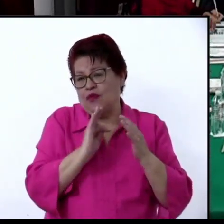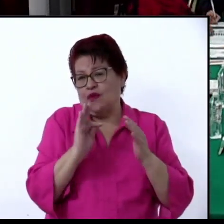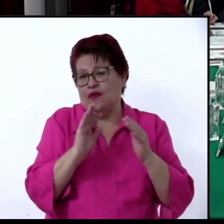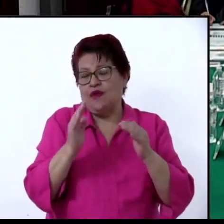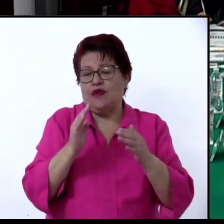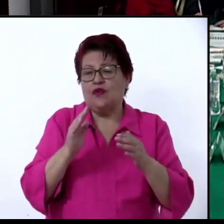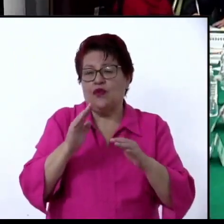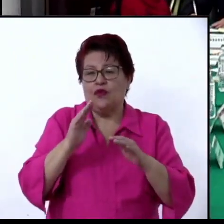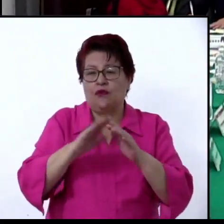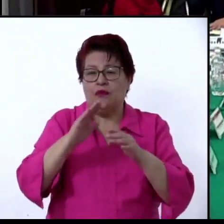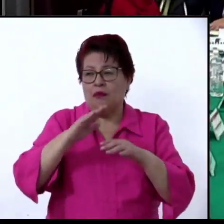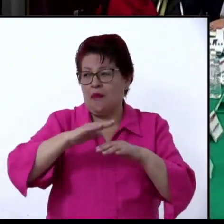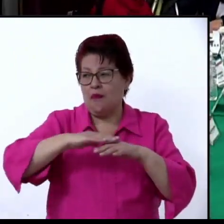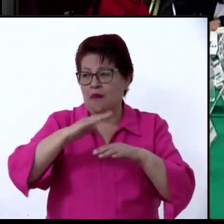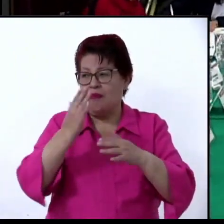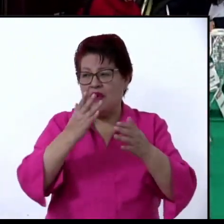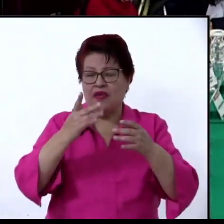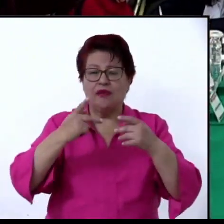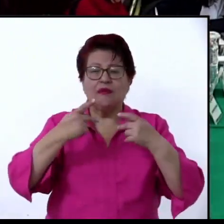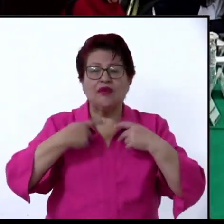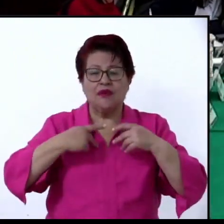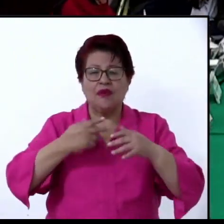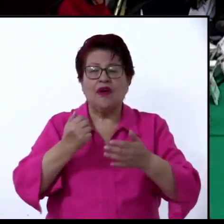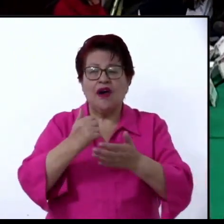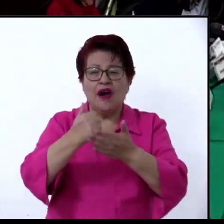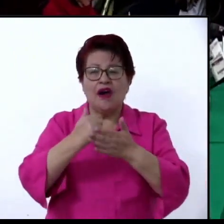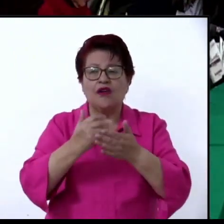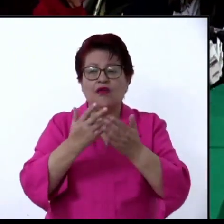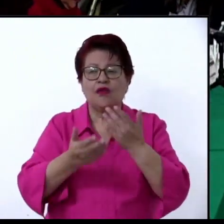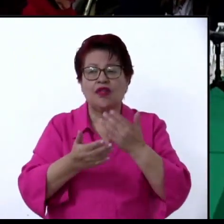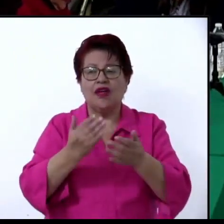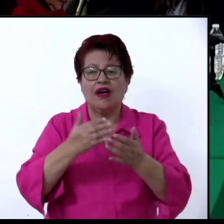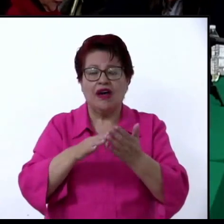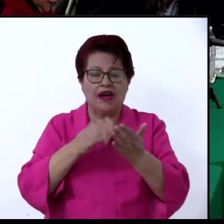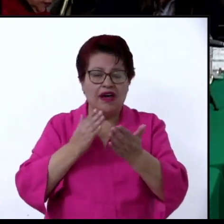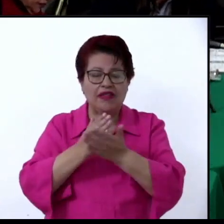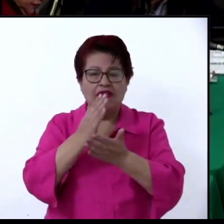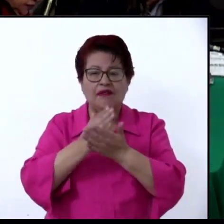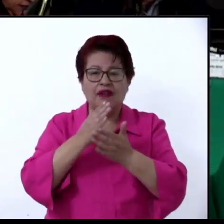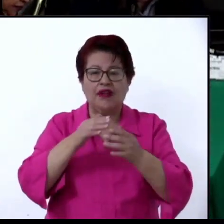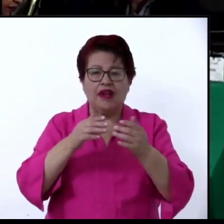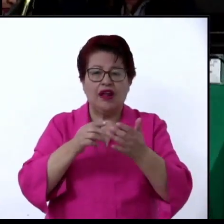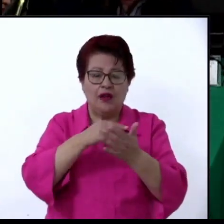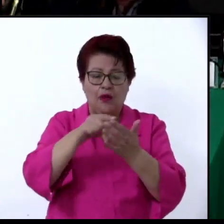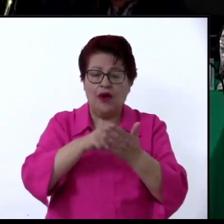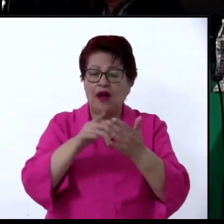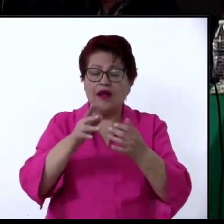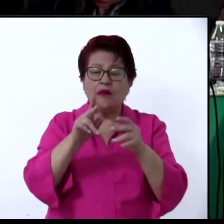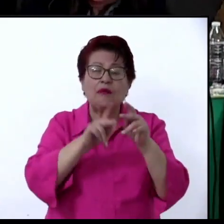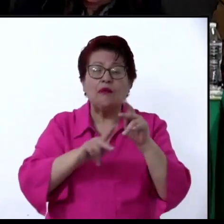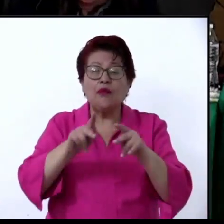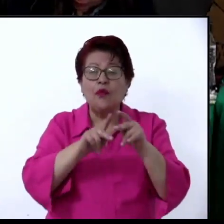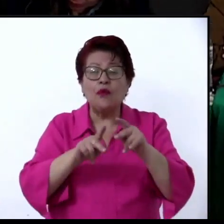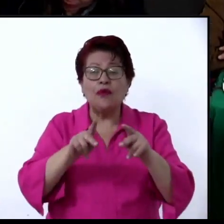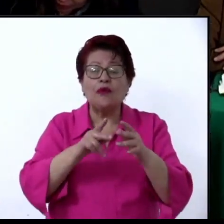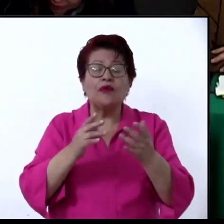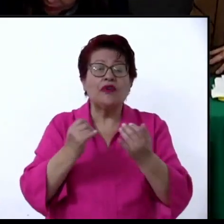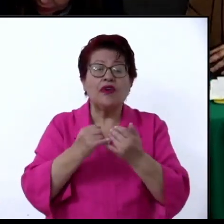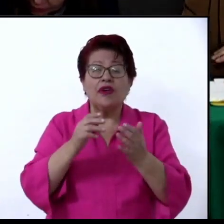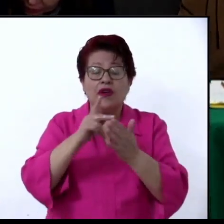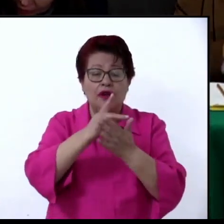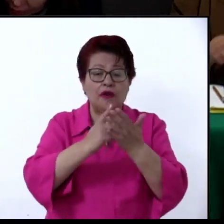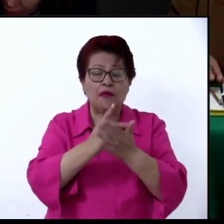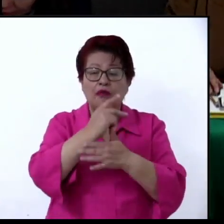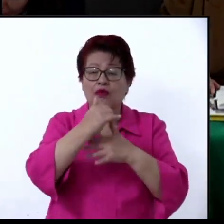sumar personas que nos ayudan también a tener la posibilidad de intervenir en espacios públicos, pero también con